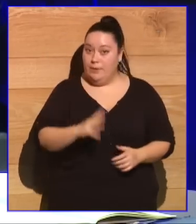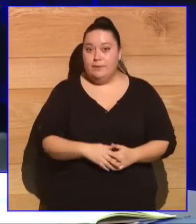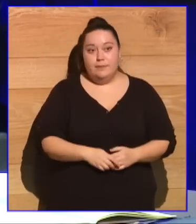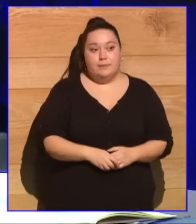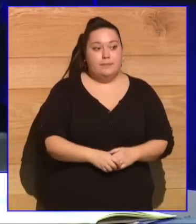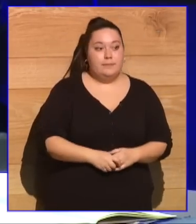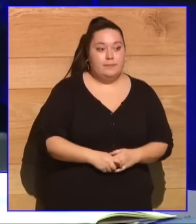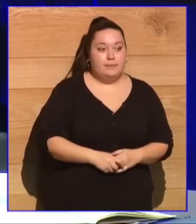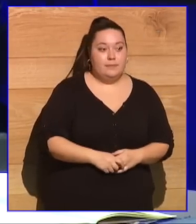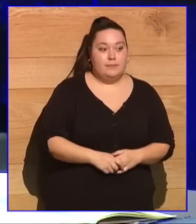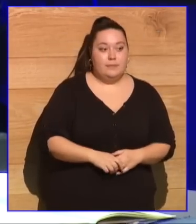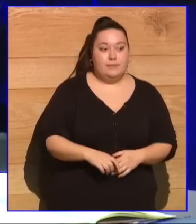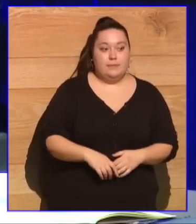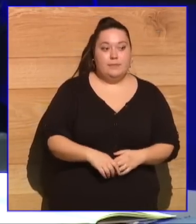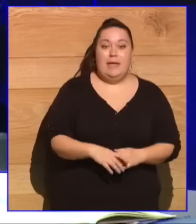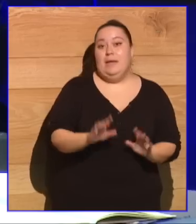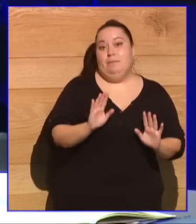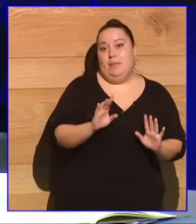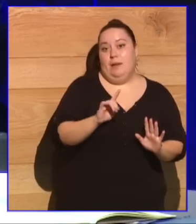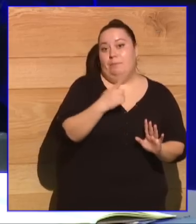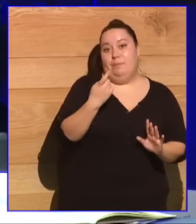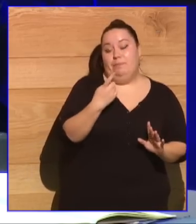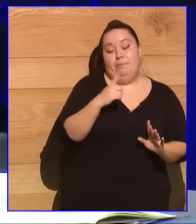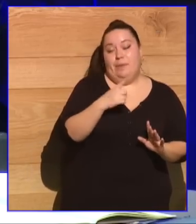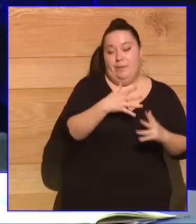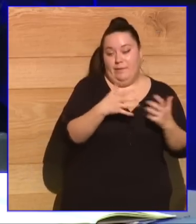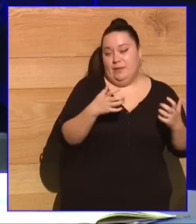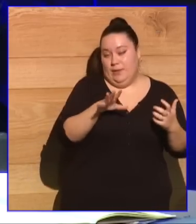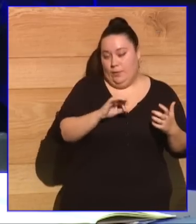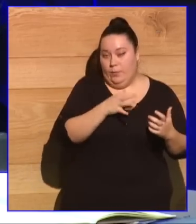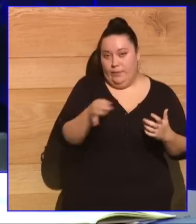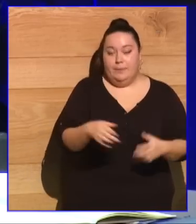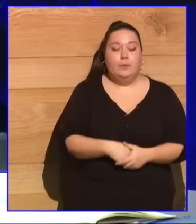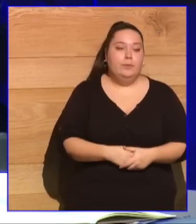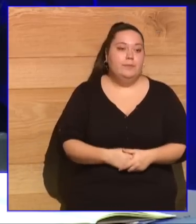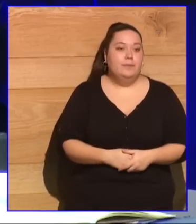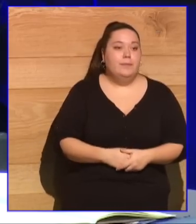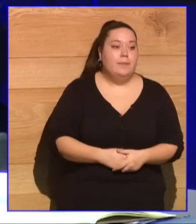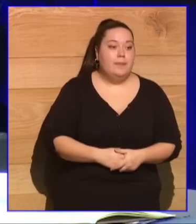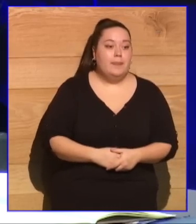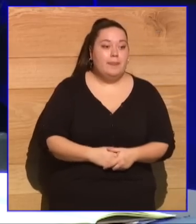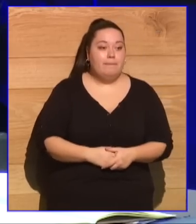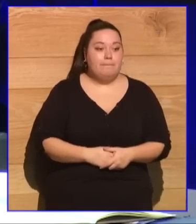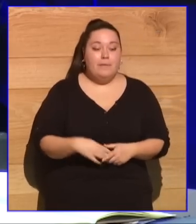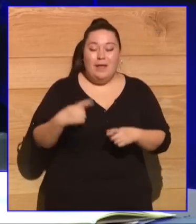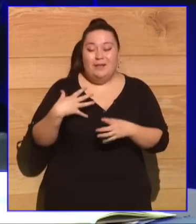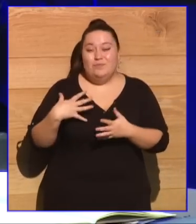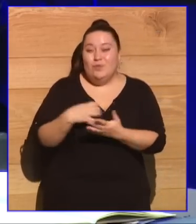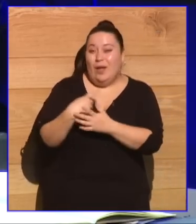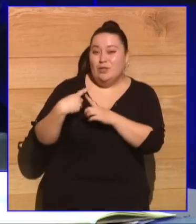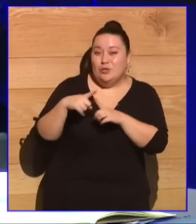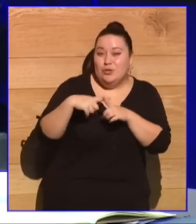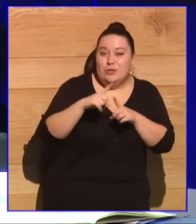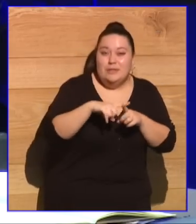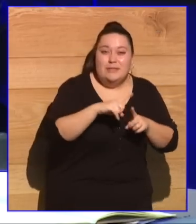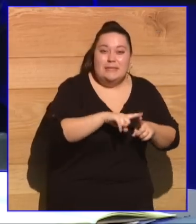En fin. Salvo la primera frase. Por otro lado, tenemos que entender que todas estas semillas en realidad no